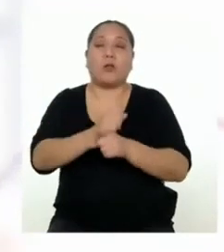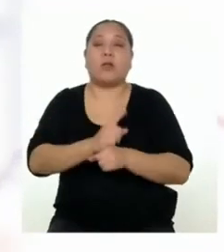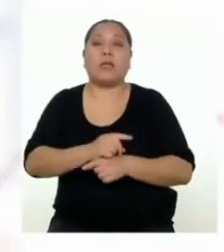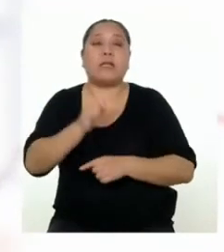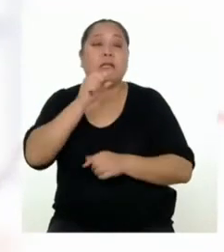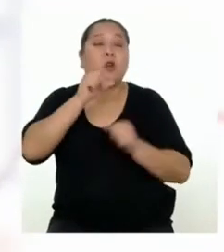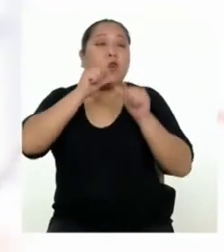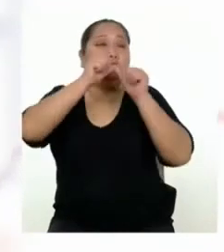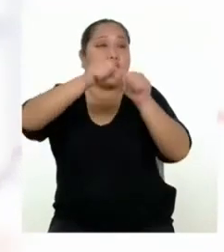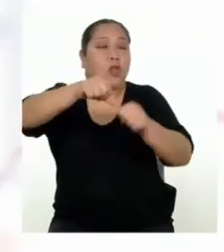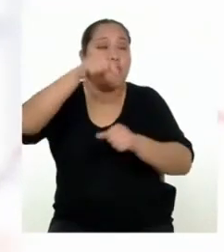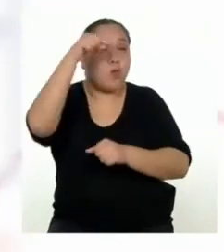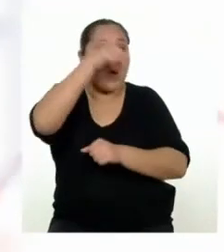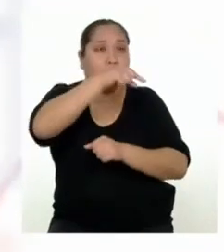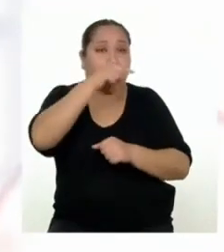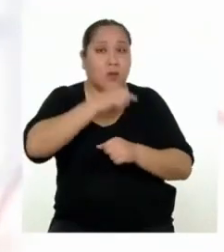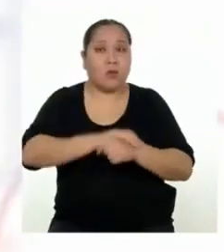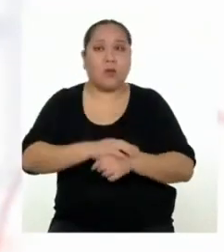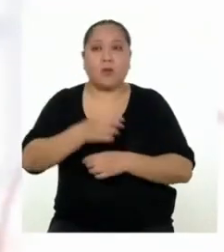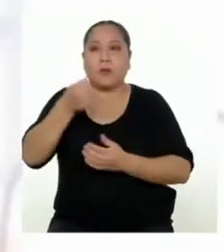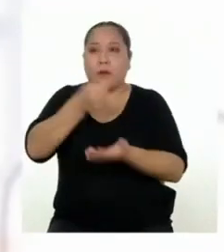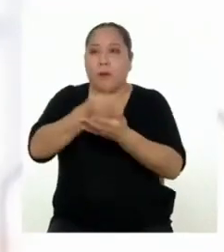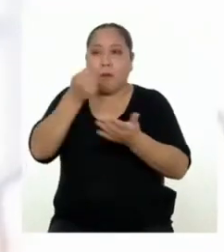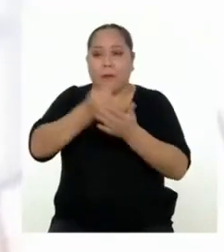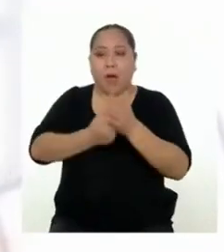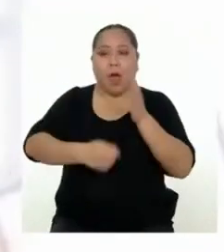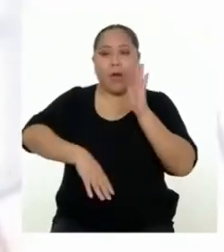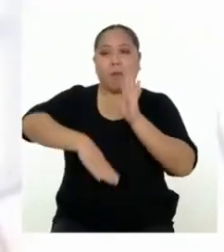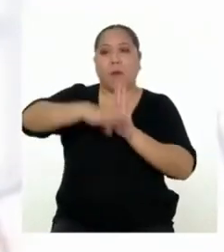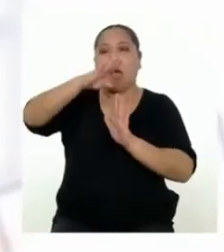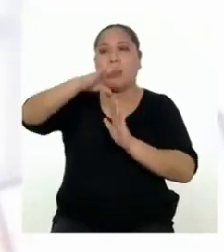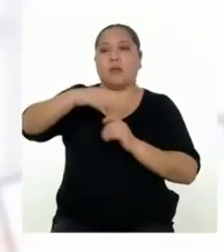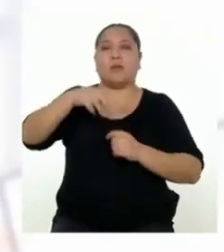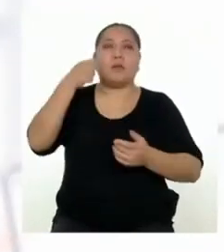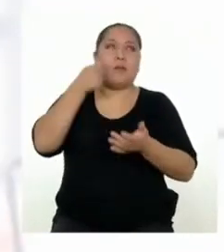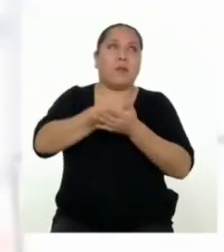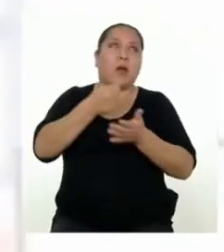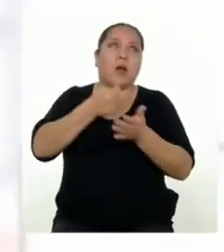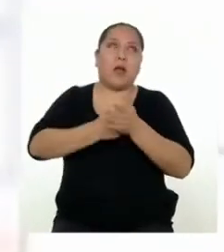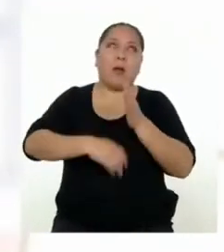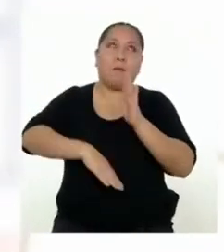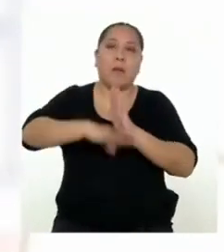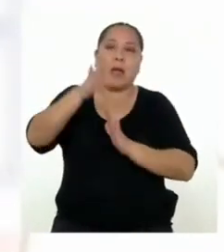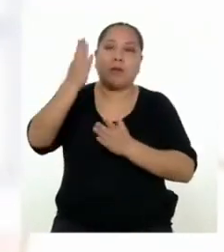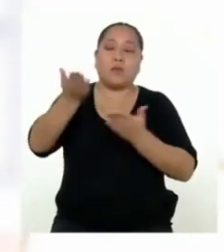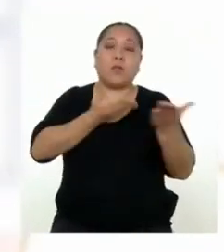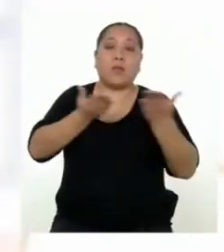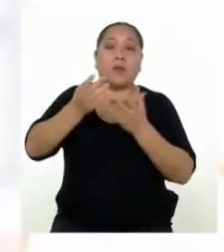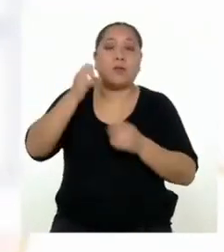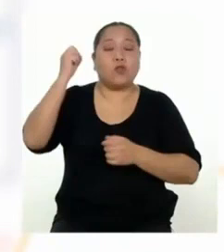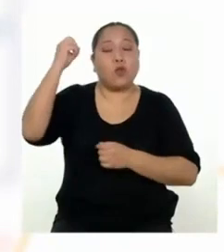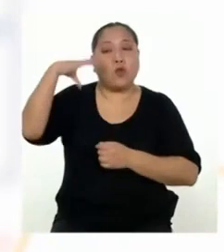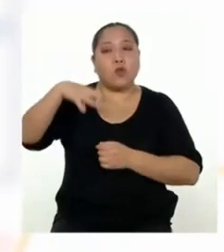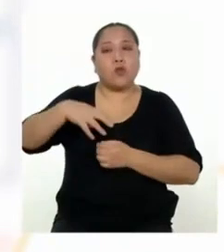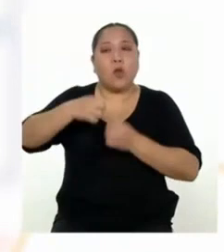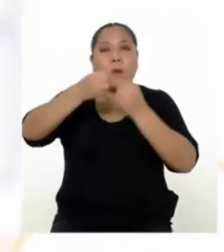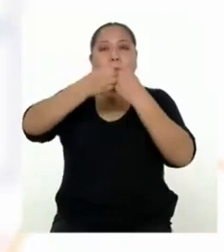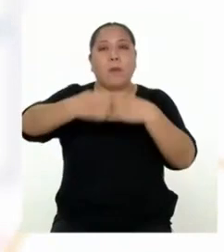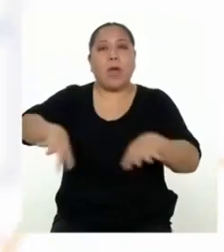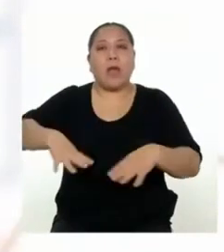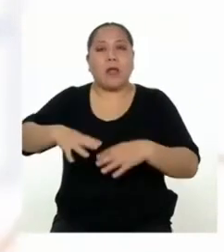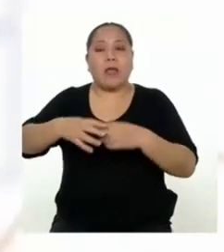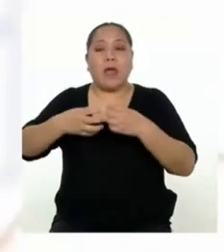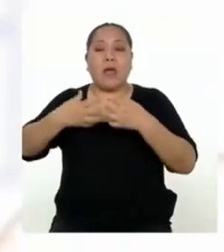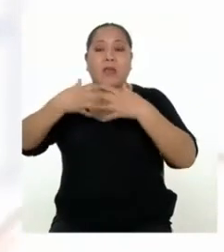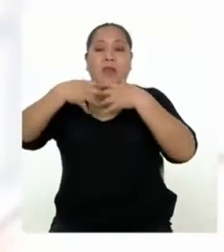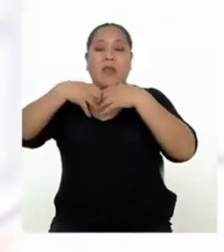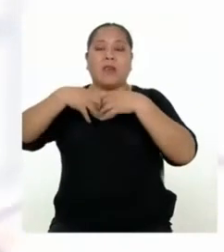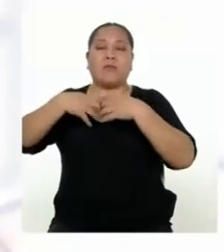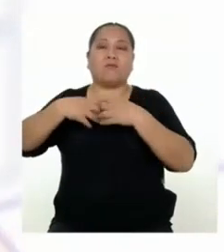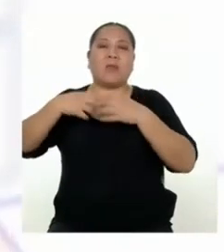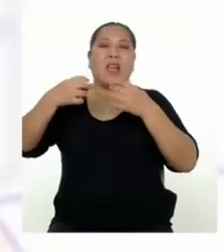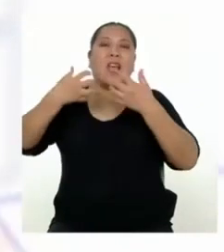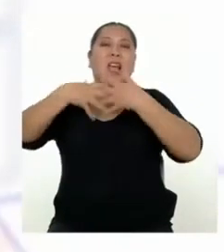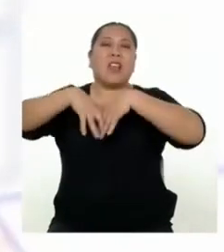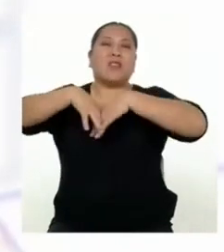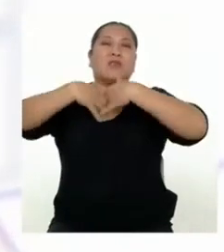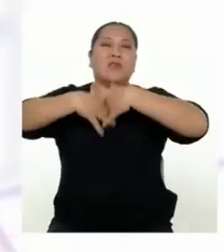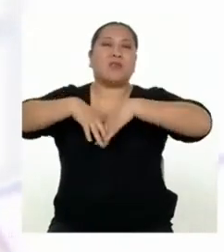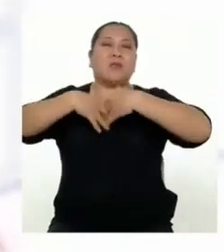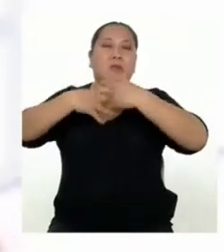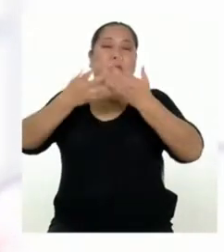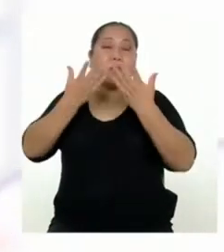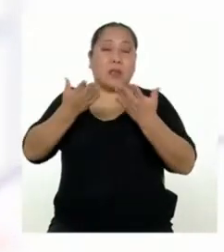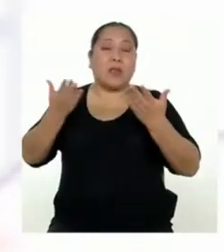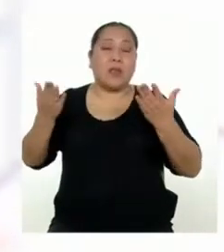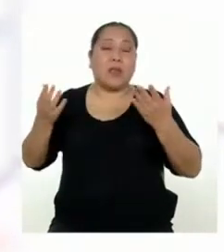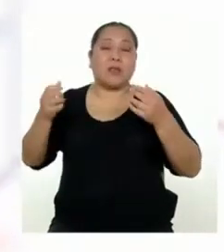continúan esas prácticas se hará un gasto innecesario. Se pagará más por el servicio de luz, pérdida de vida útil de los electrodomésticos